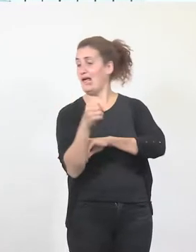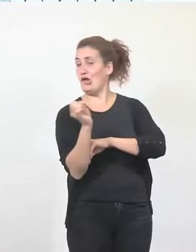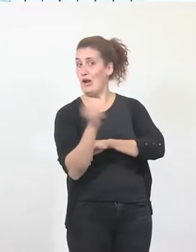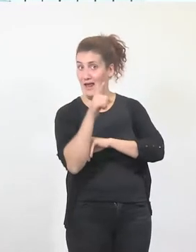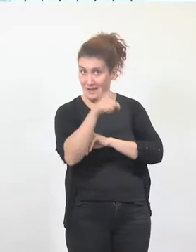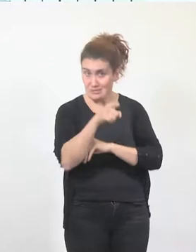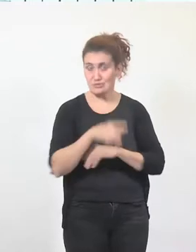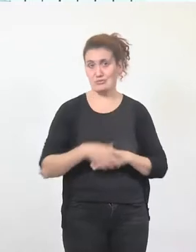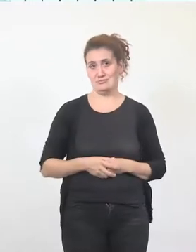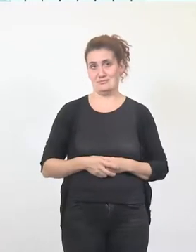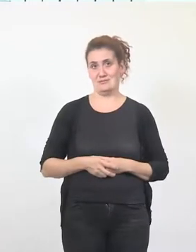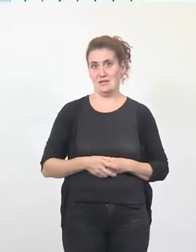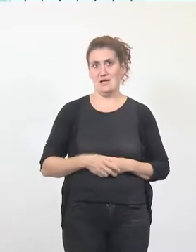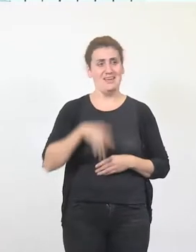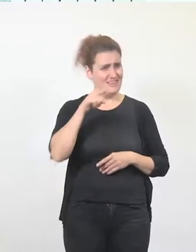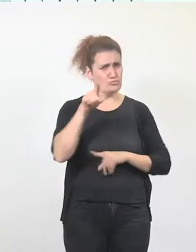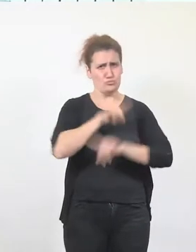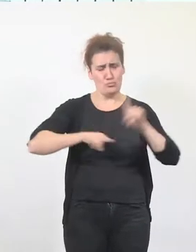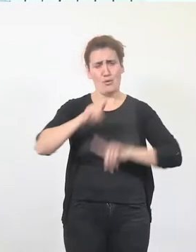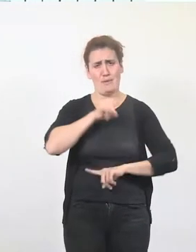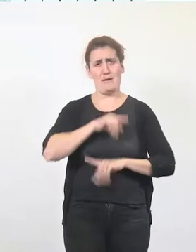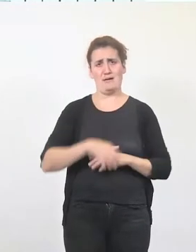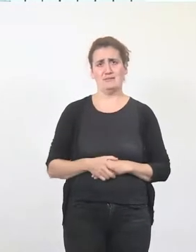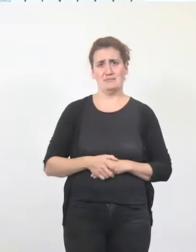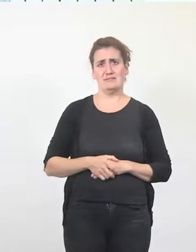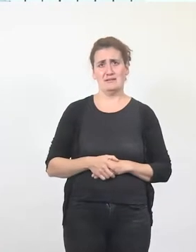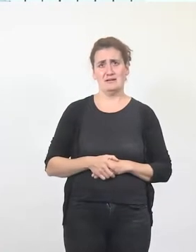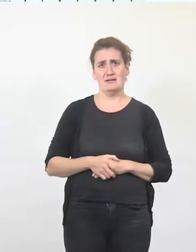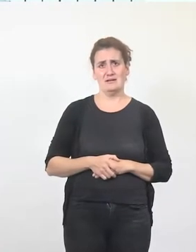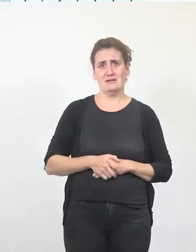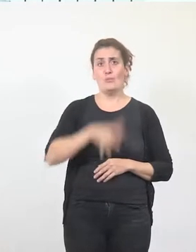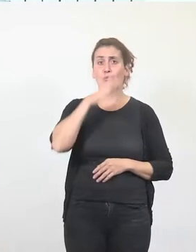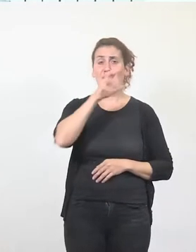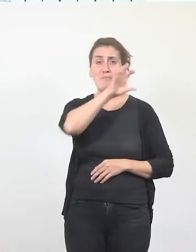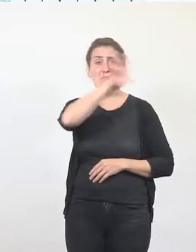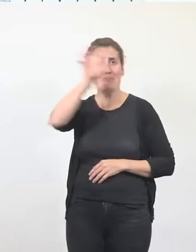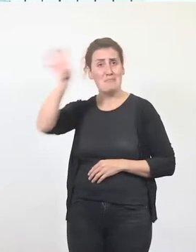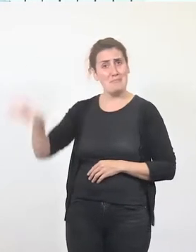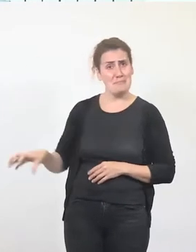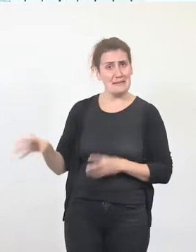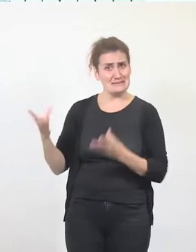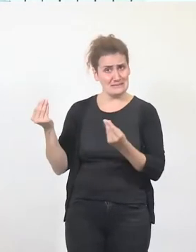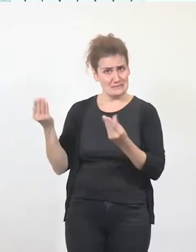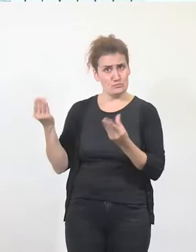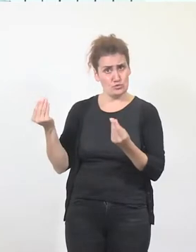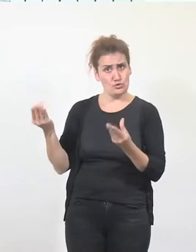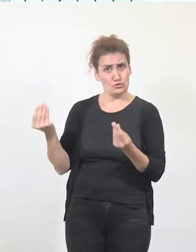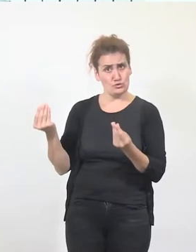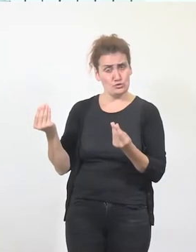eso es un problema, porque muchos países ahora